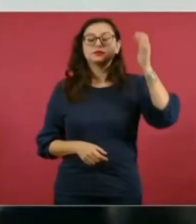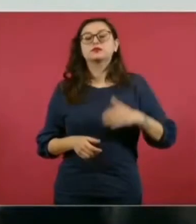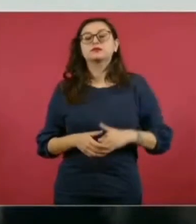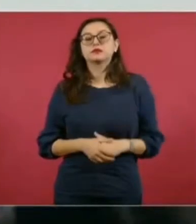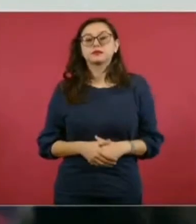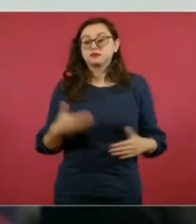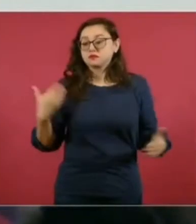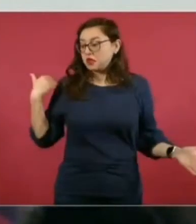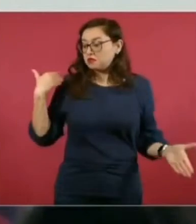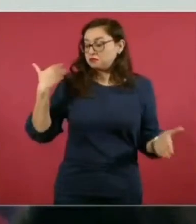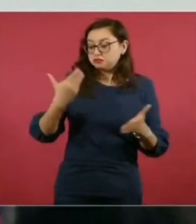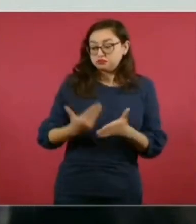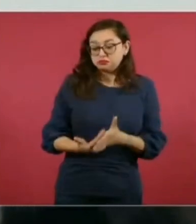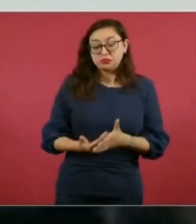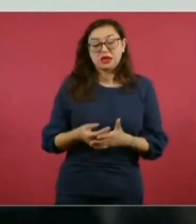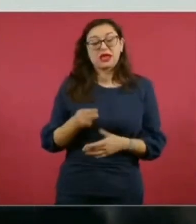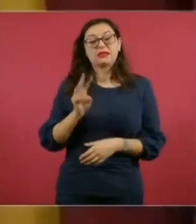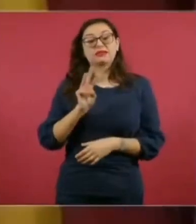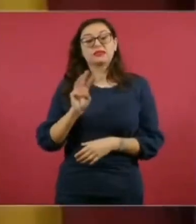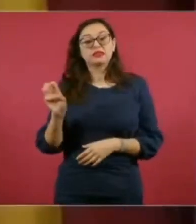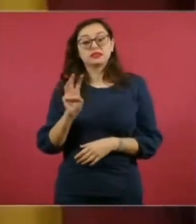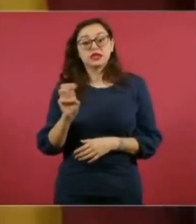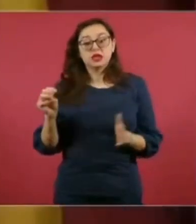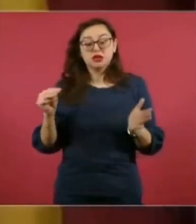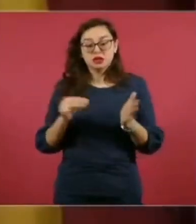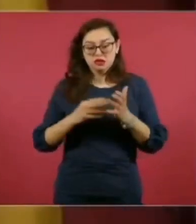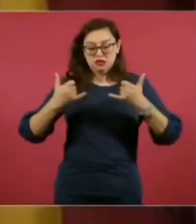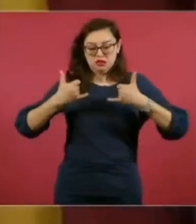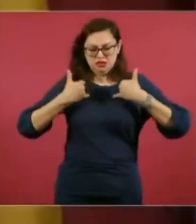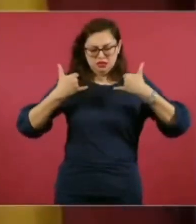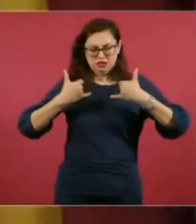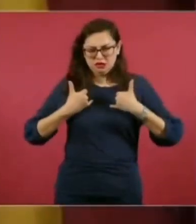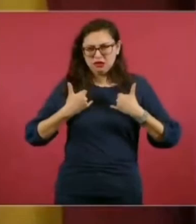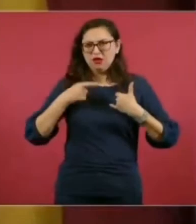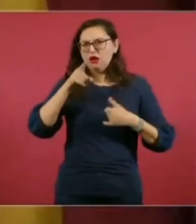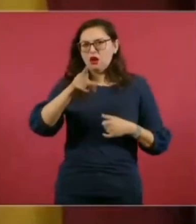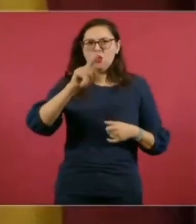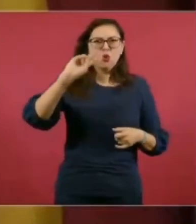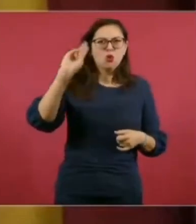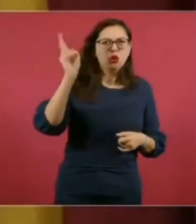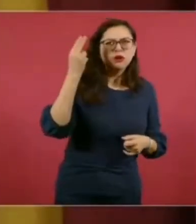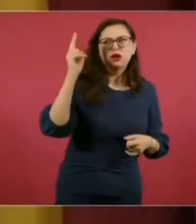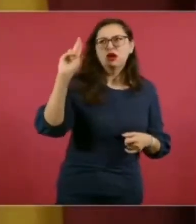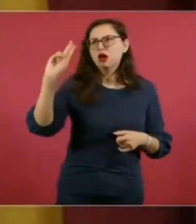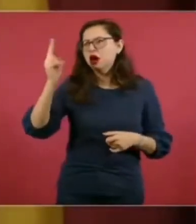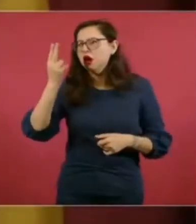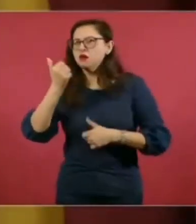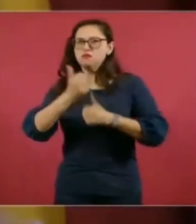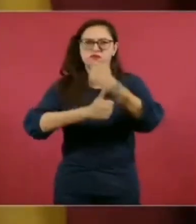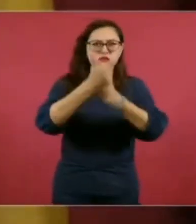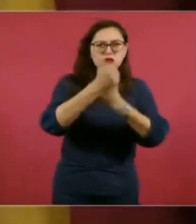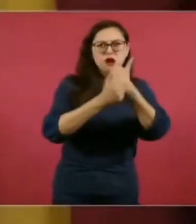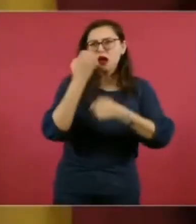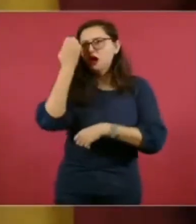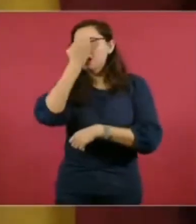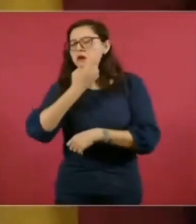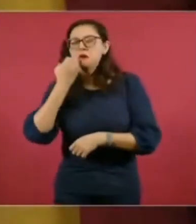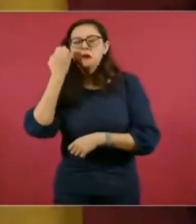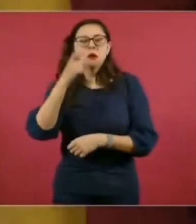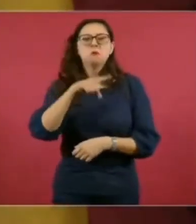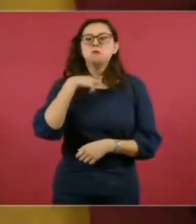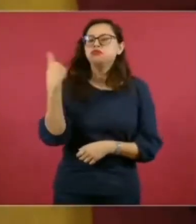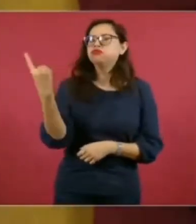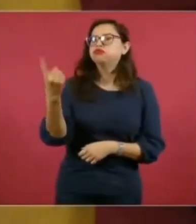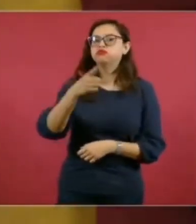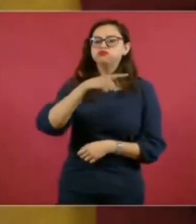de 300,000 jóvenes eran rechazados año con año en su intento por ingresar a la educación